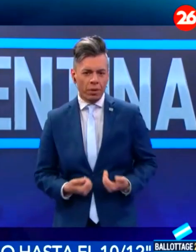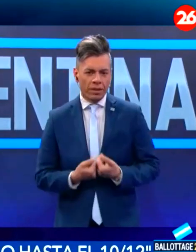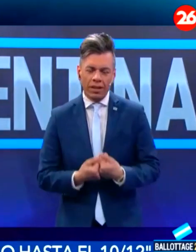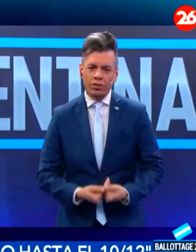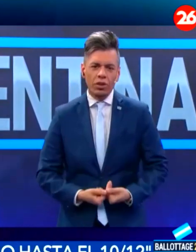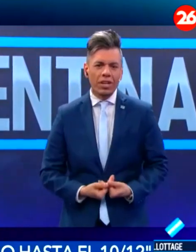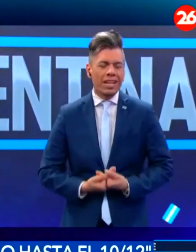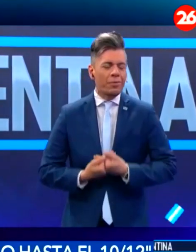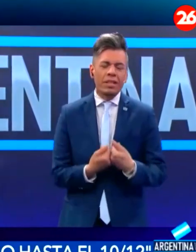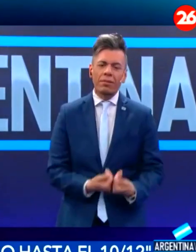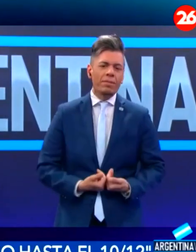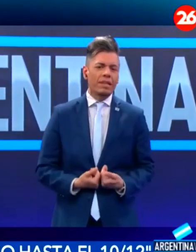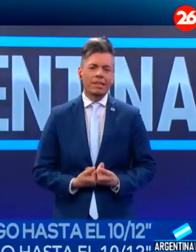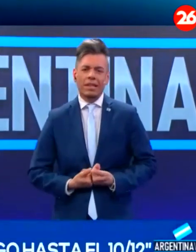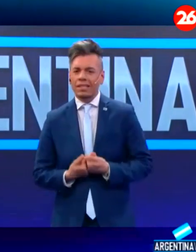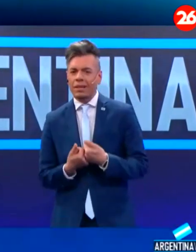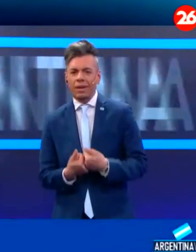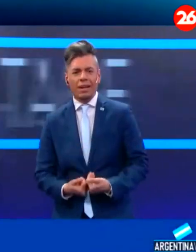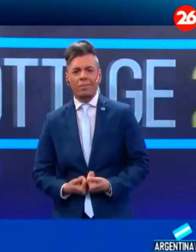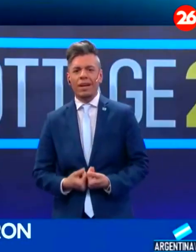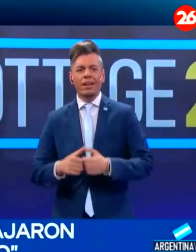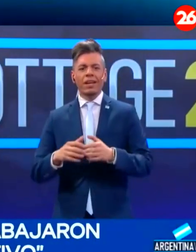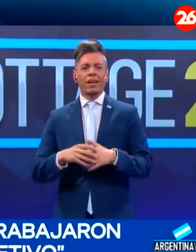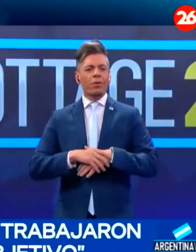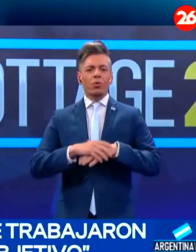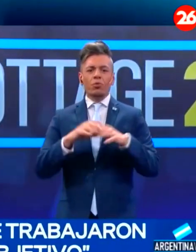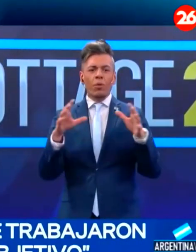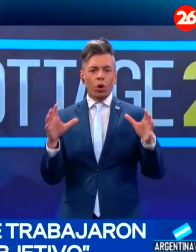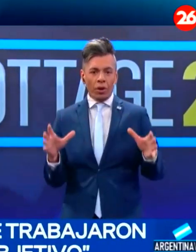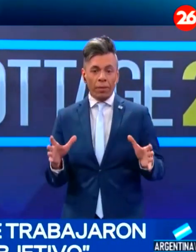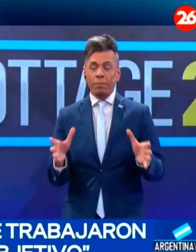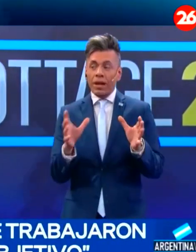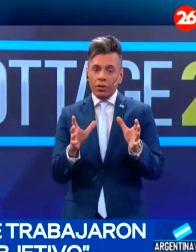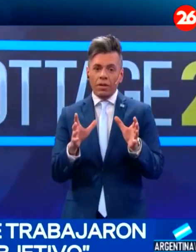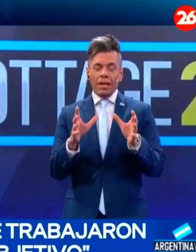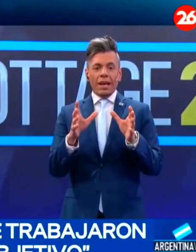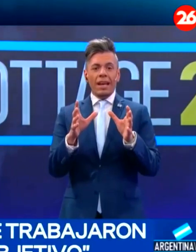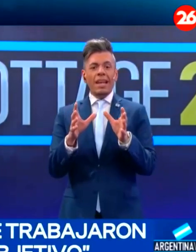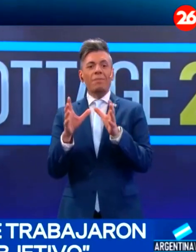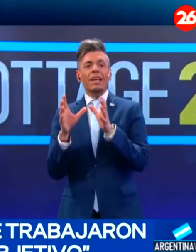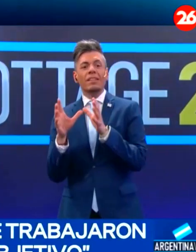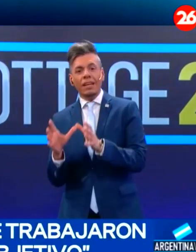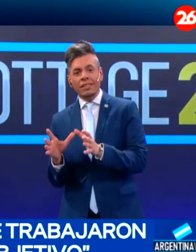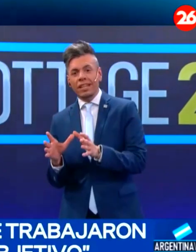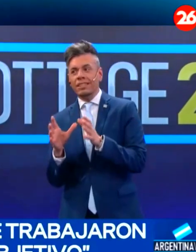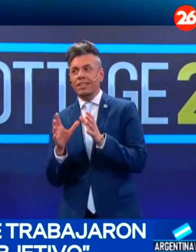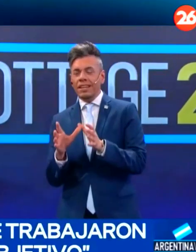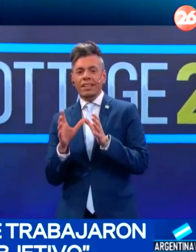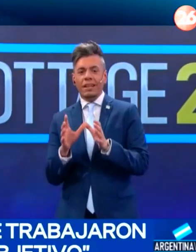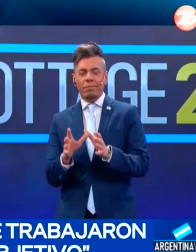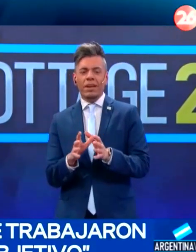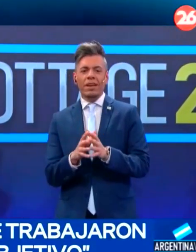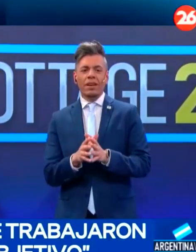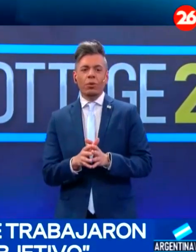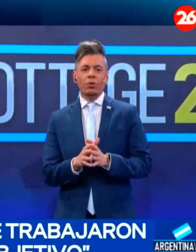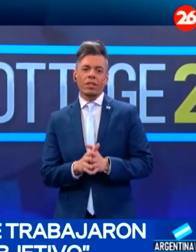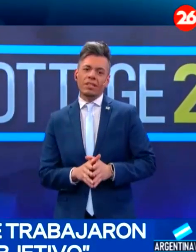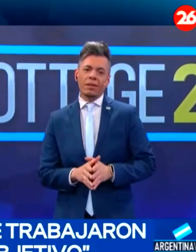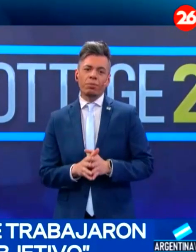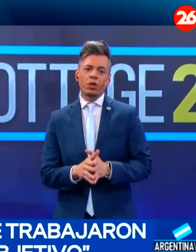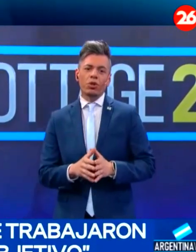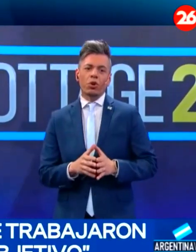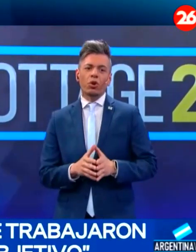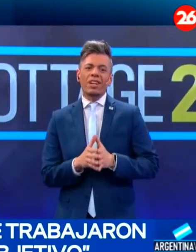reestructurando? Después de esta elección, inevitablemente las alianzas van a cambiar y va a haber un nuevo orden. Pero, en la militancia, ¿sentís que también